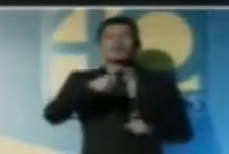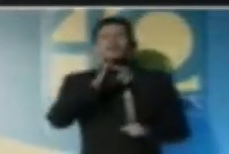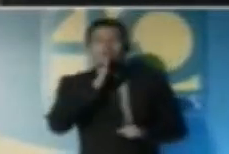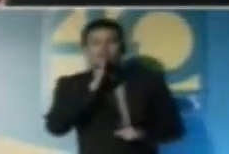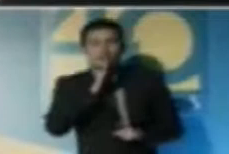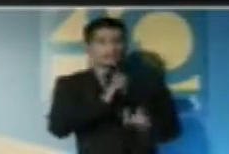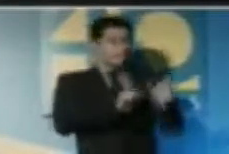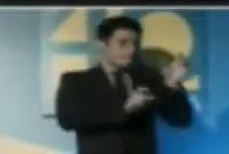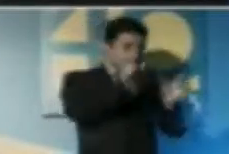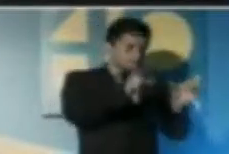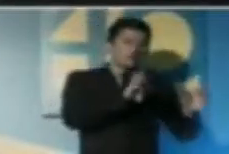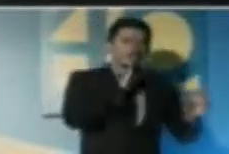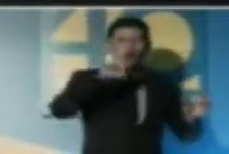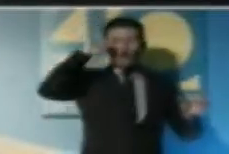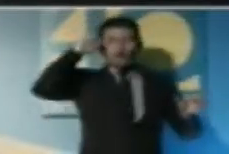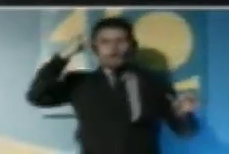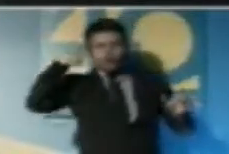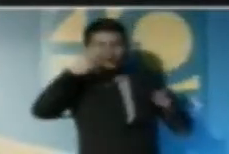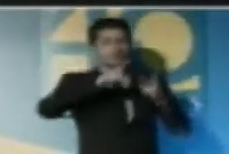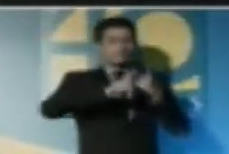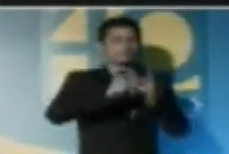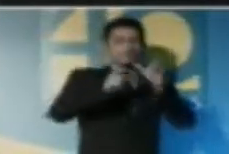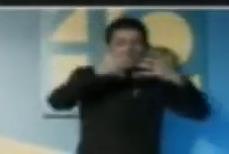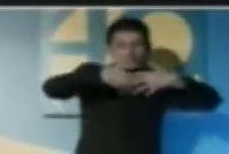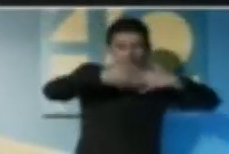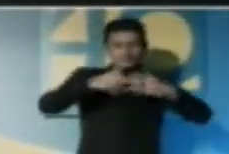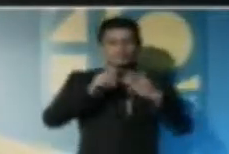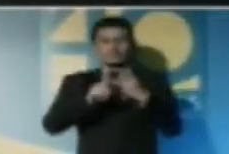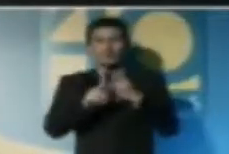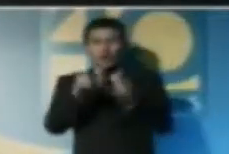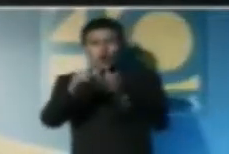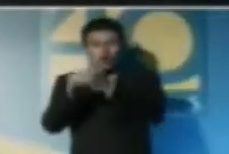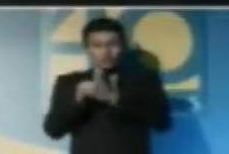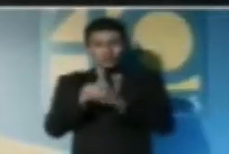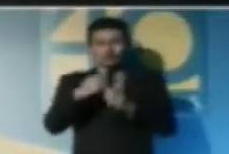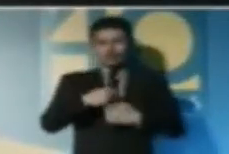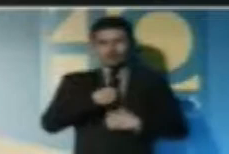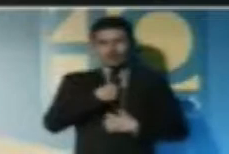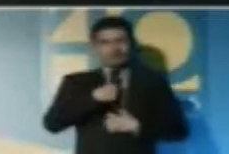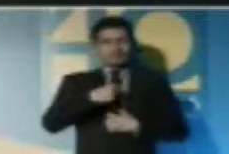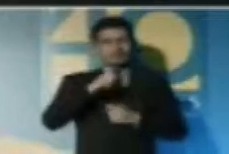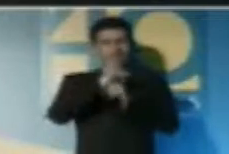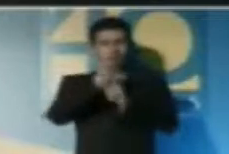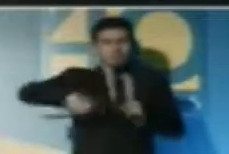colectiva con la participación de los gobiernos, los empresarios y las organizaciones de la sociedad